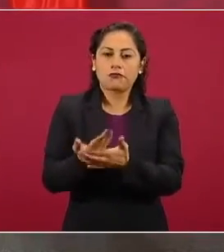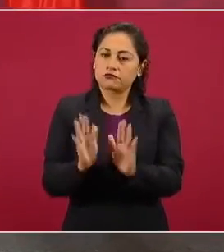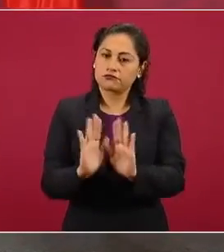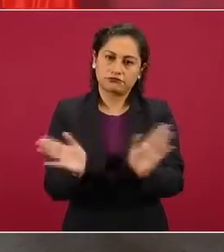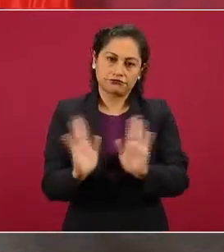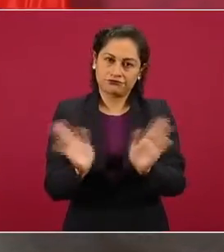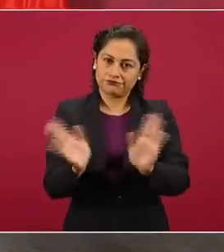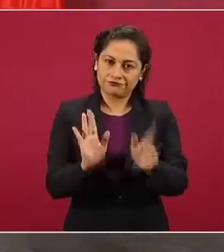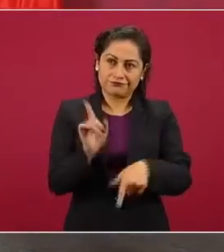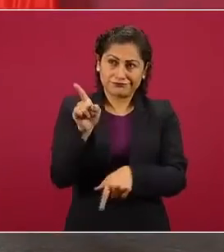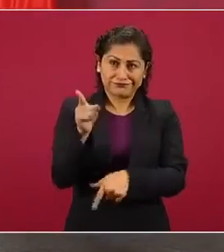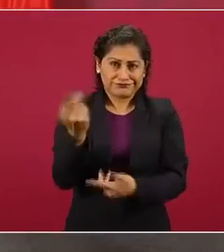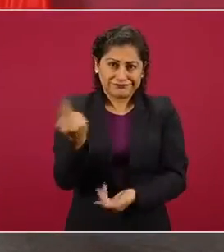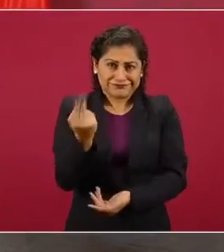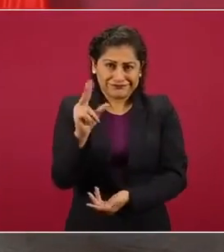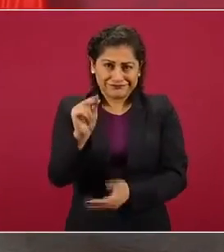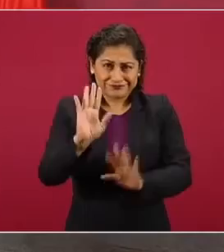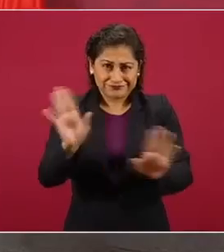qué esperarme.